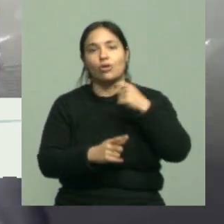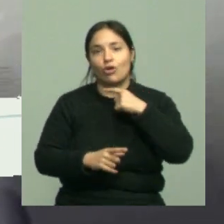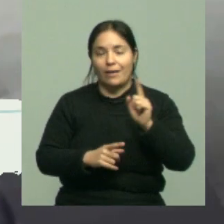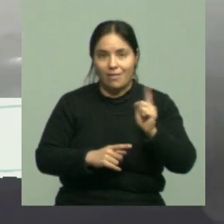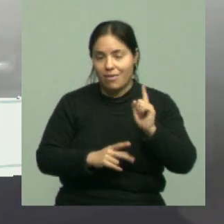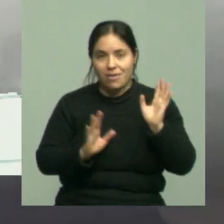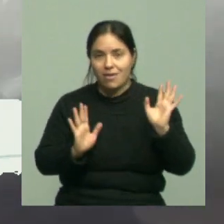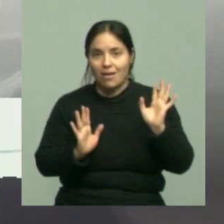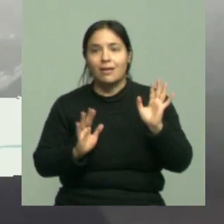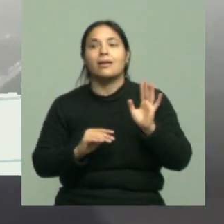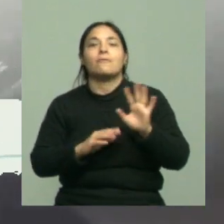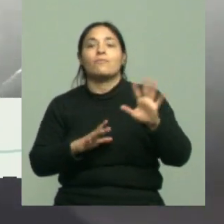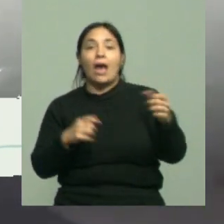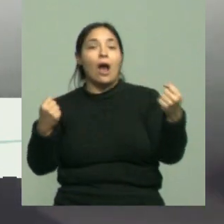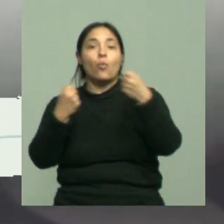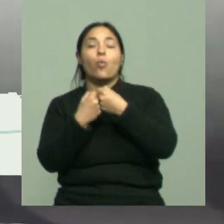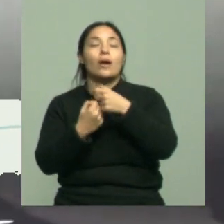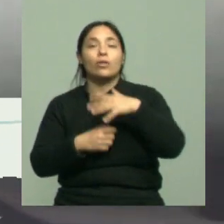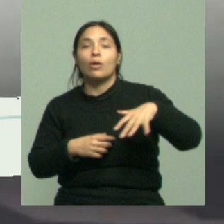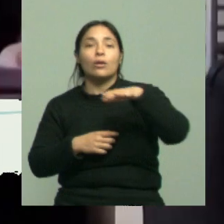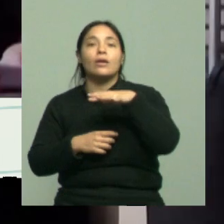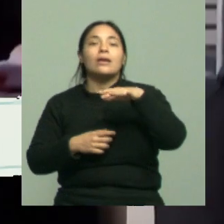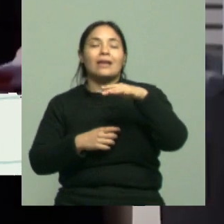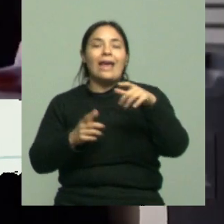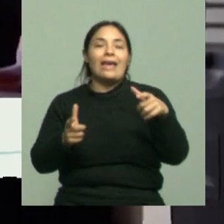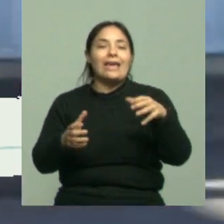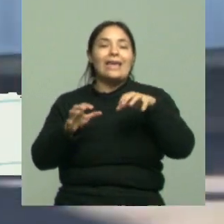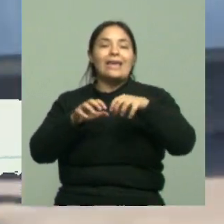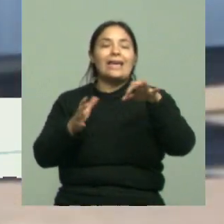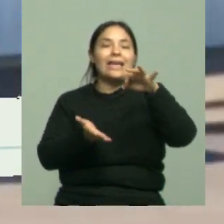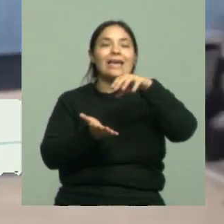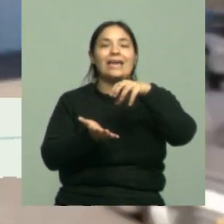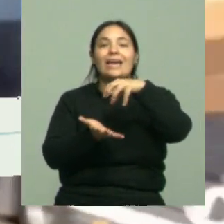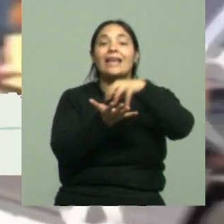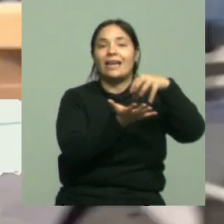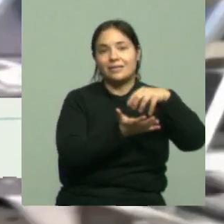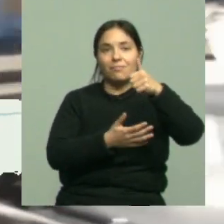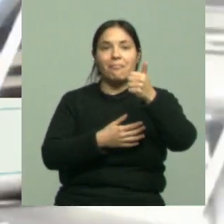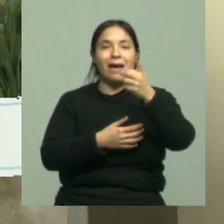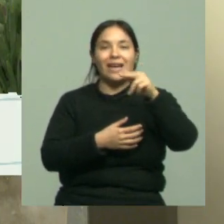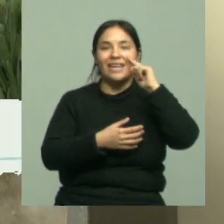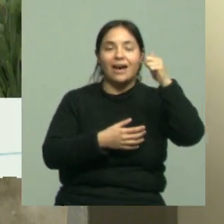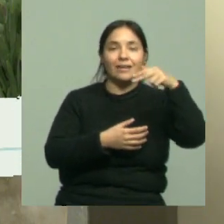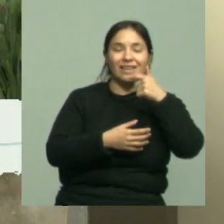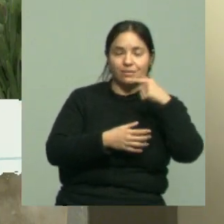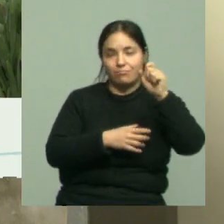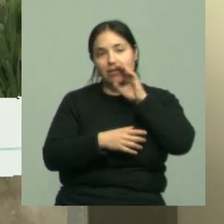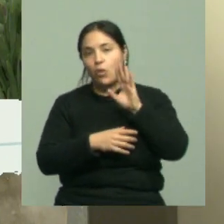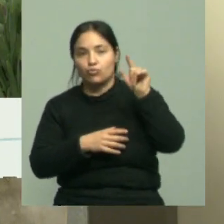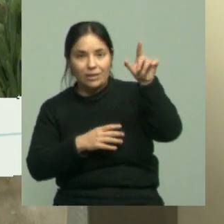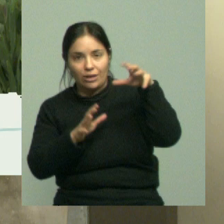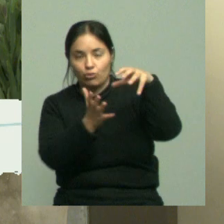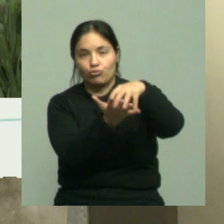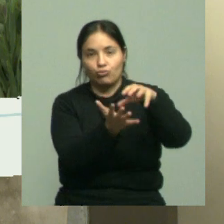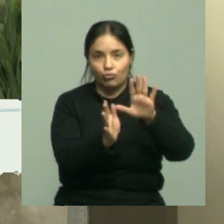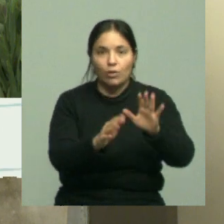acuerdo se llevó a cabo en las Islas Marianas del Norte, que es un territorio ultramar de los Estados Unidos. Sí, ahí te quería preguntar un poco por